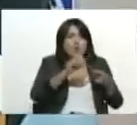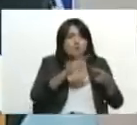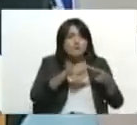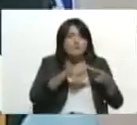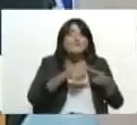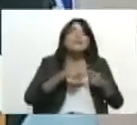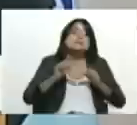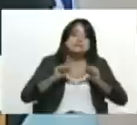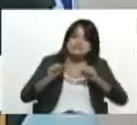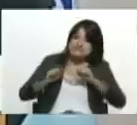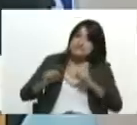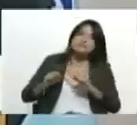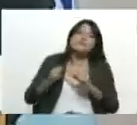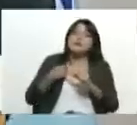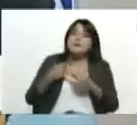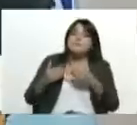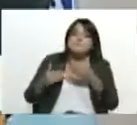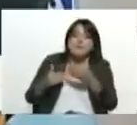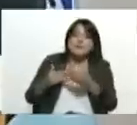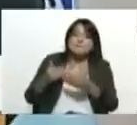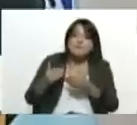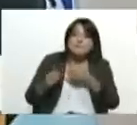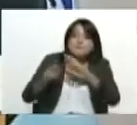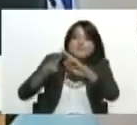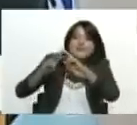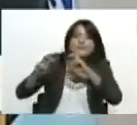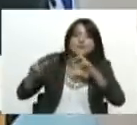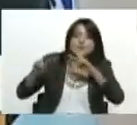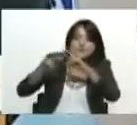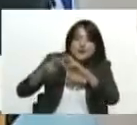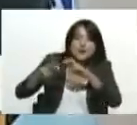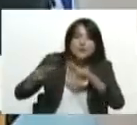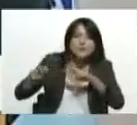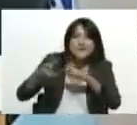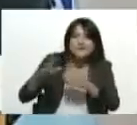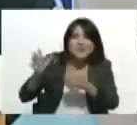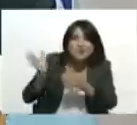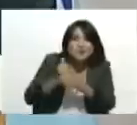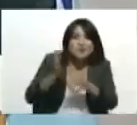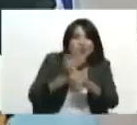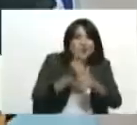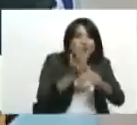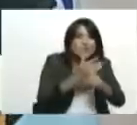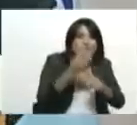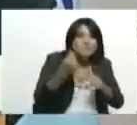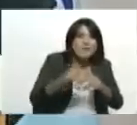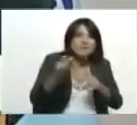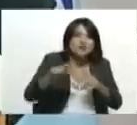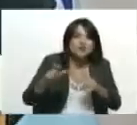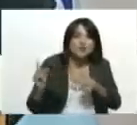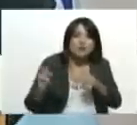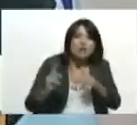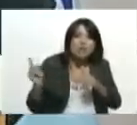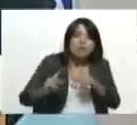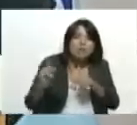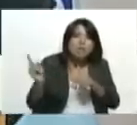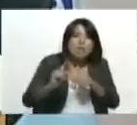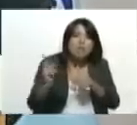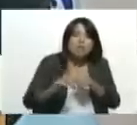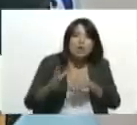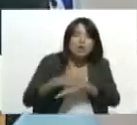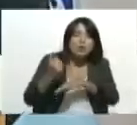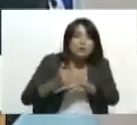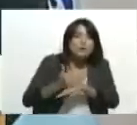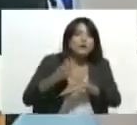nombres surgen hechos surgen realidades que